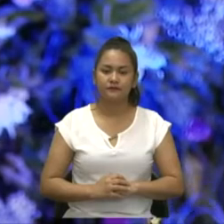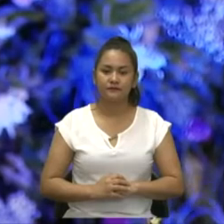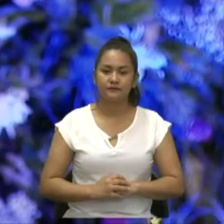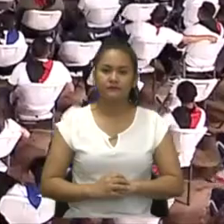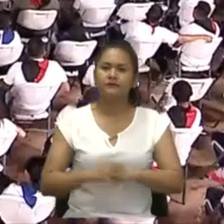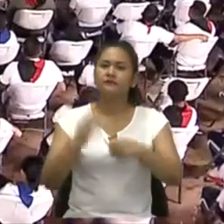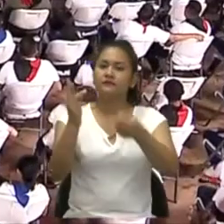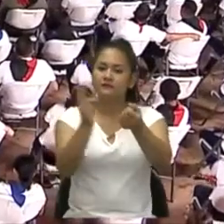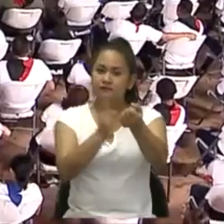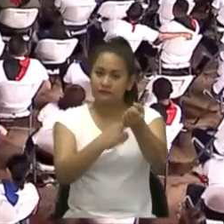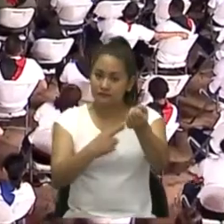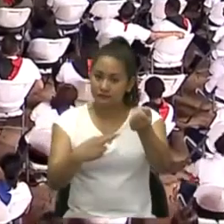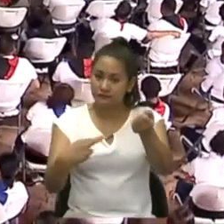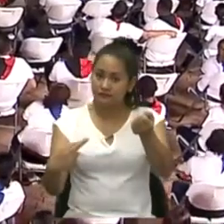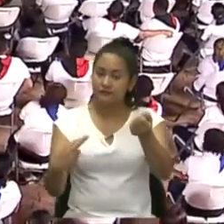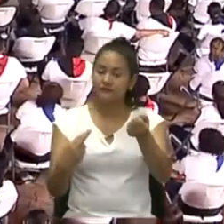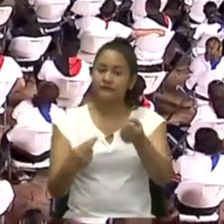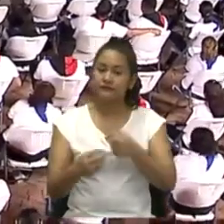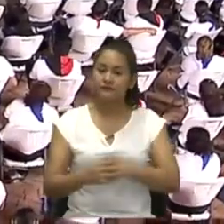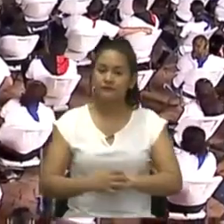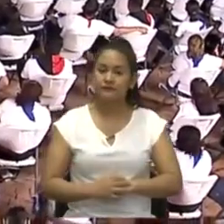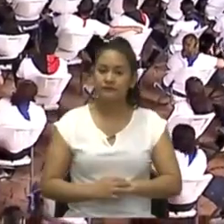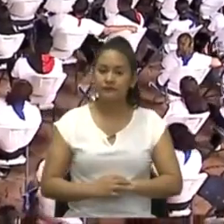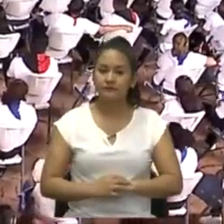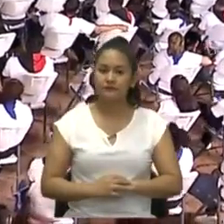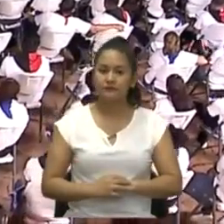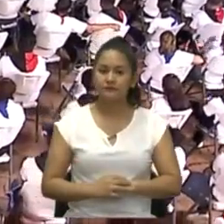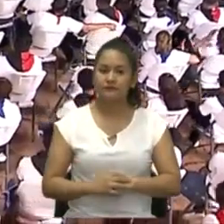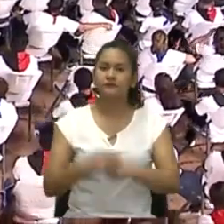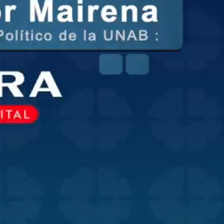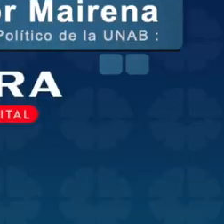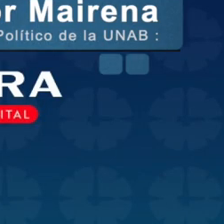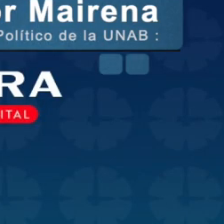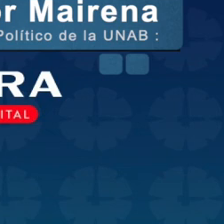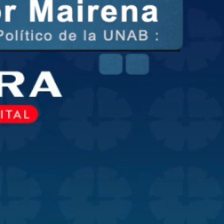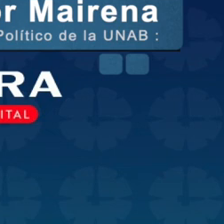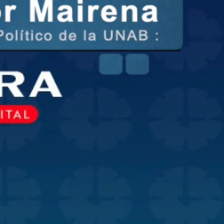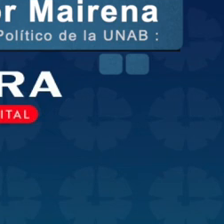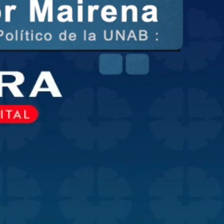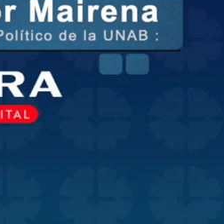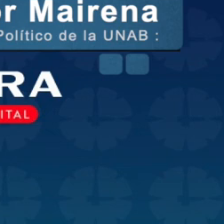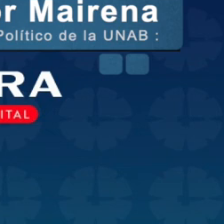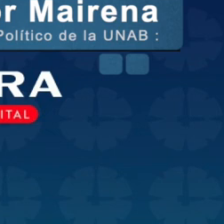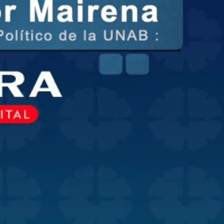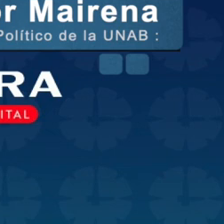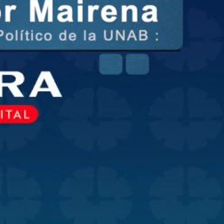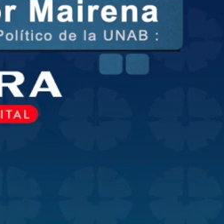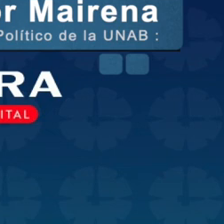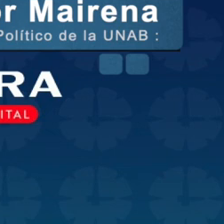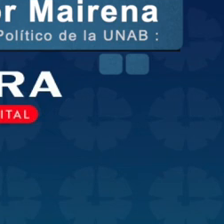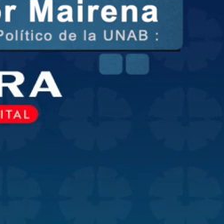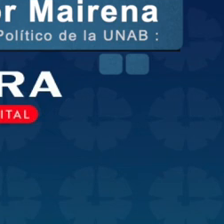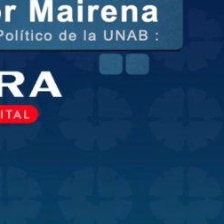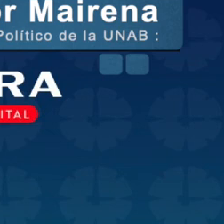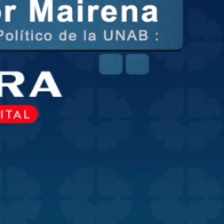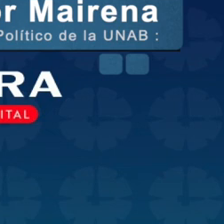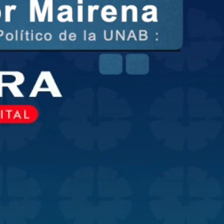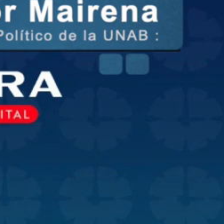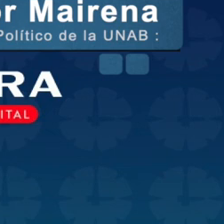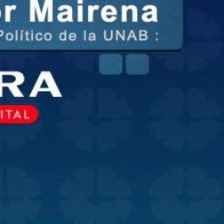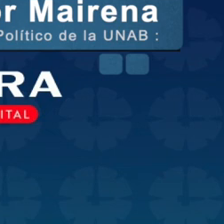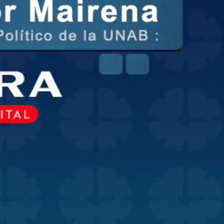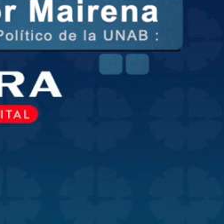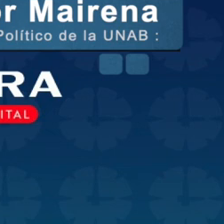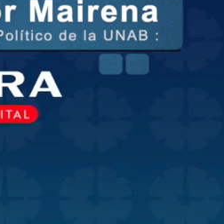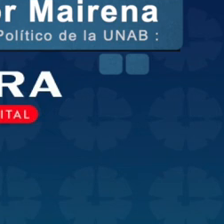pareja dictatorial, Laureano Ortega, ha buscado algún acercamiento con los Estados Unidos. Pero bueno, Ortega dice que